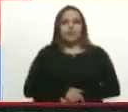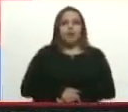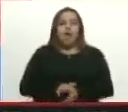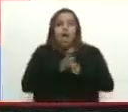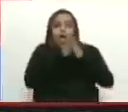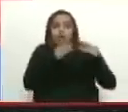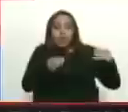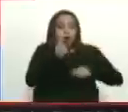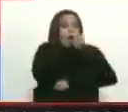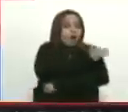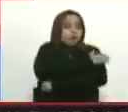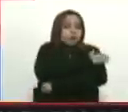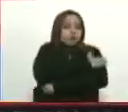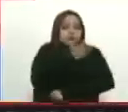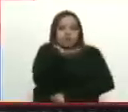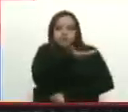Toda.